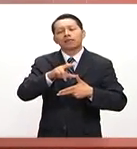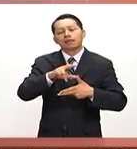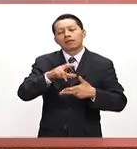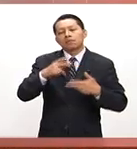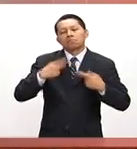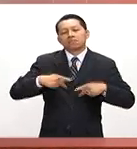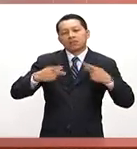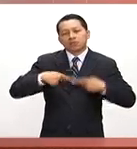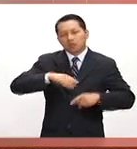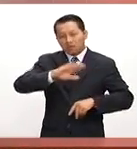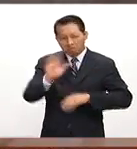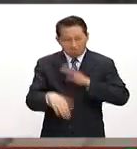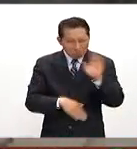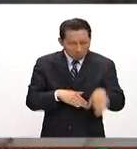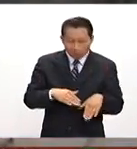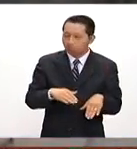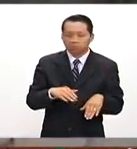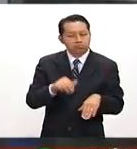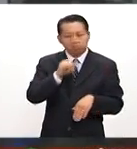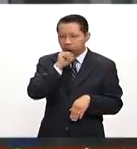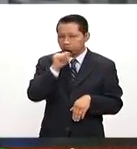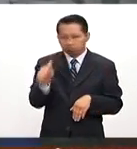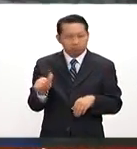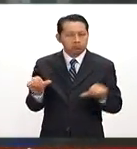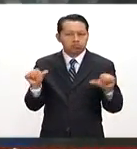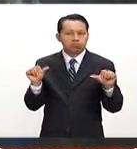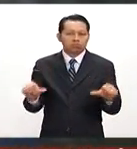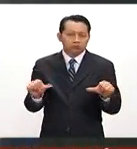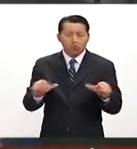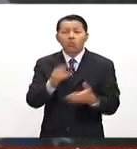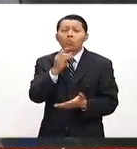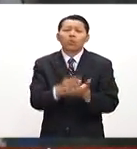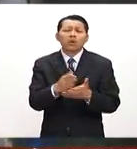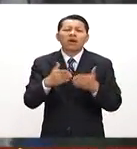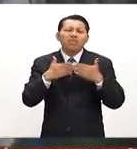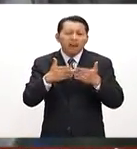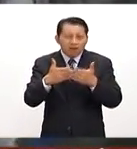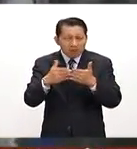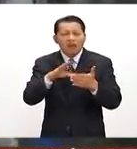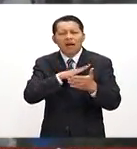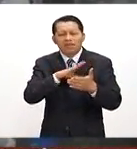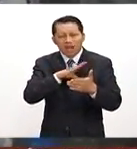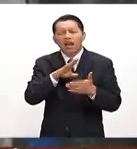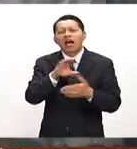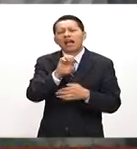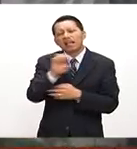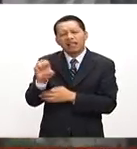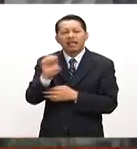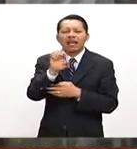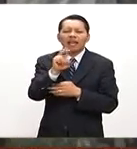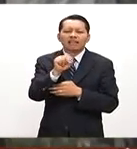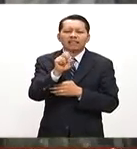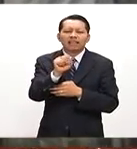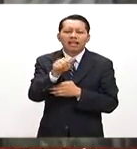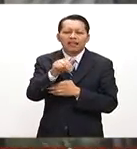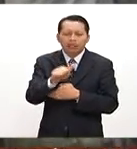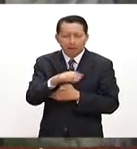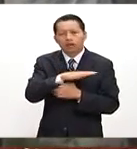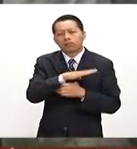Lo que ocurrió fue un naufragio de una embarcación procedente de Ensenada y entonces pues se rompió prácticamente el saldo